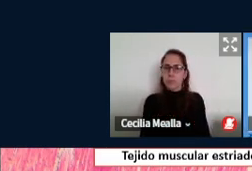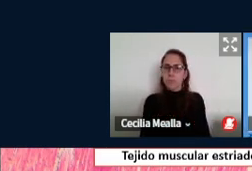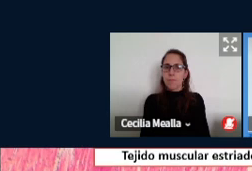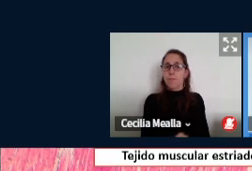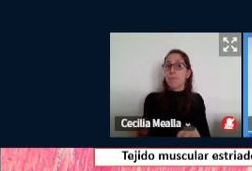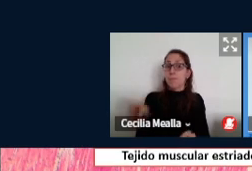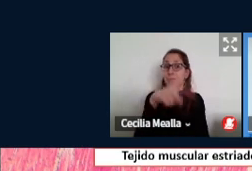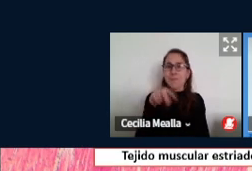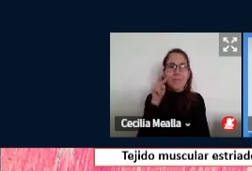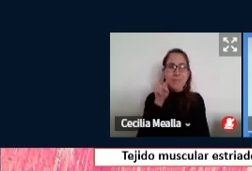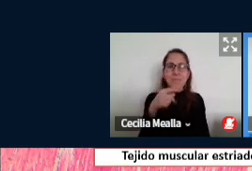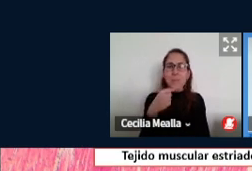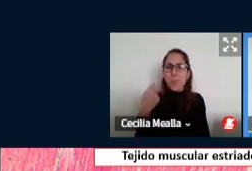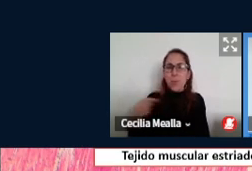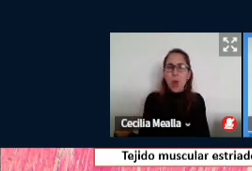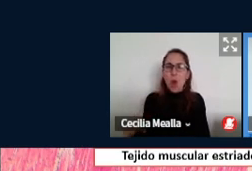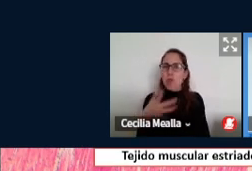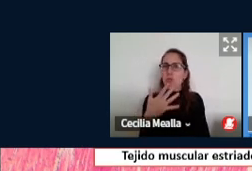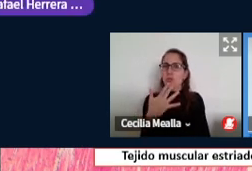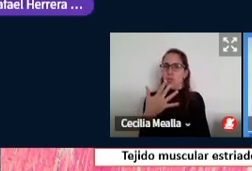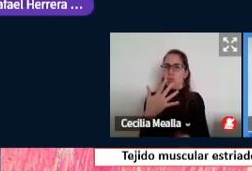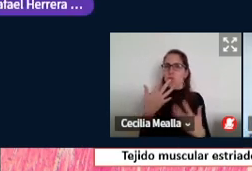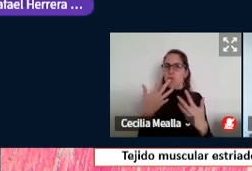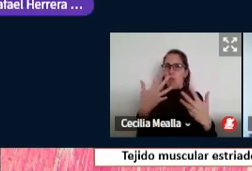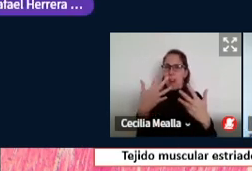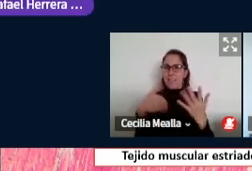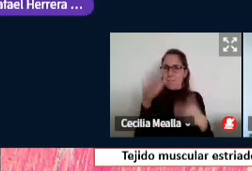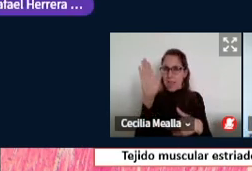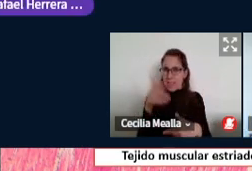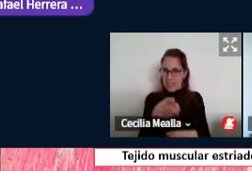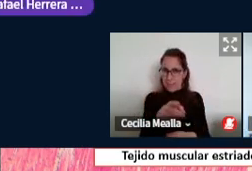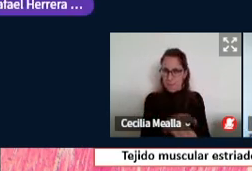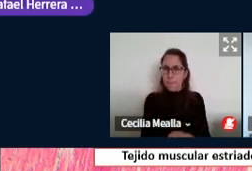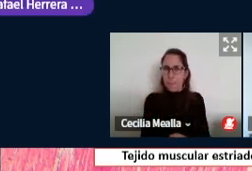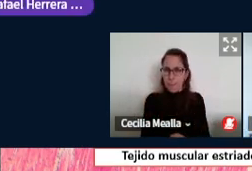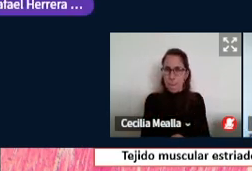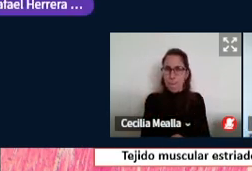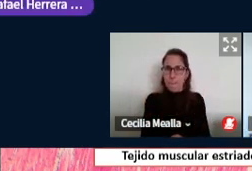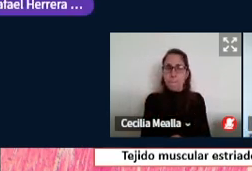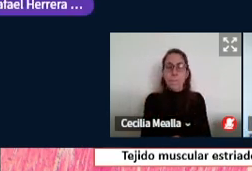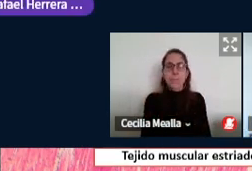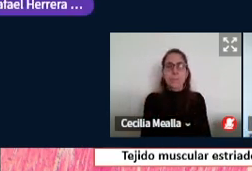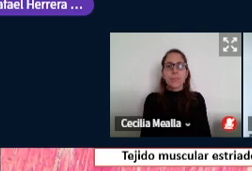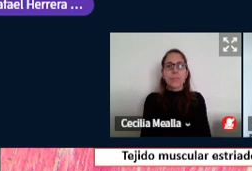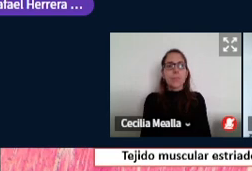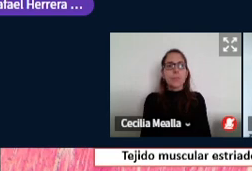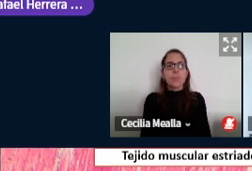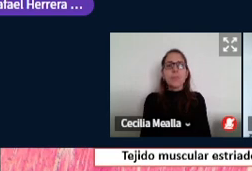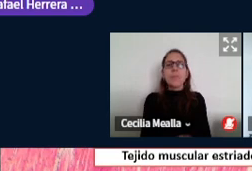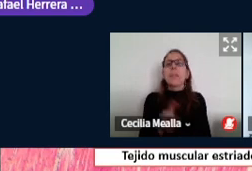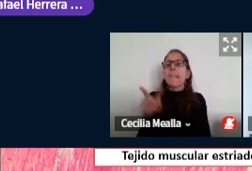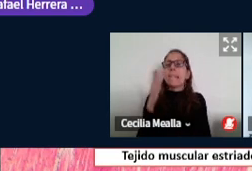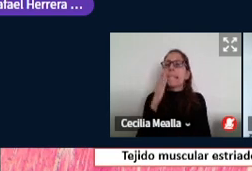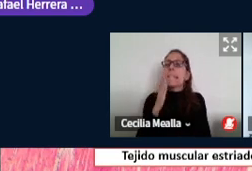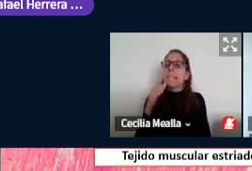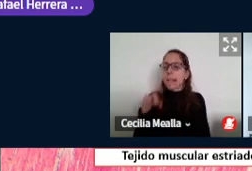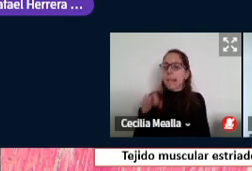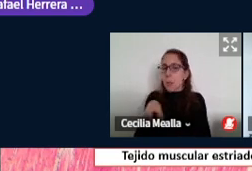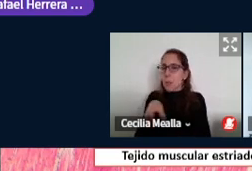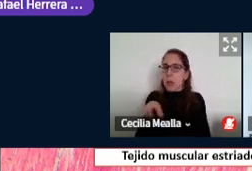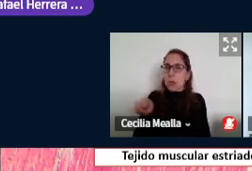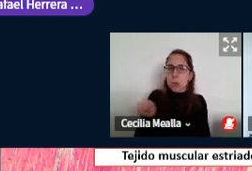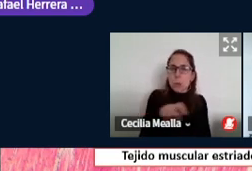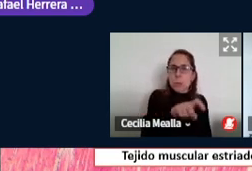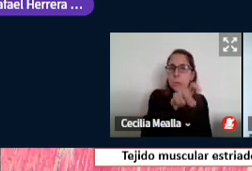Pero fíjense esta coloración más intensa también. Sí. Fíjense, mira, ahí señala con